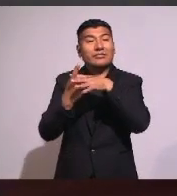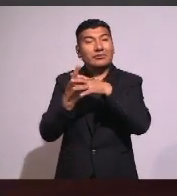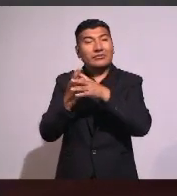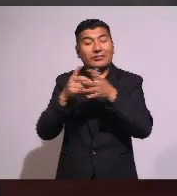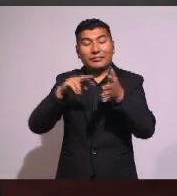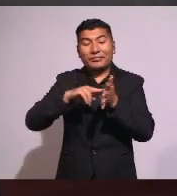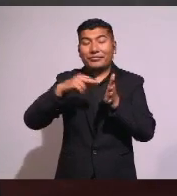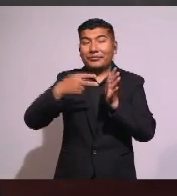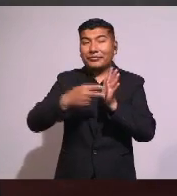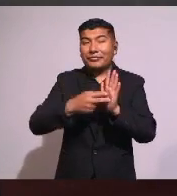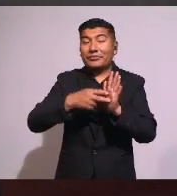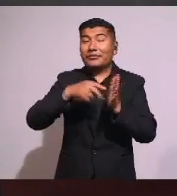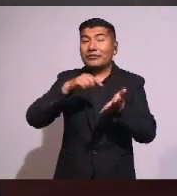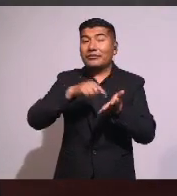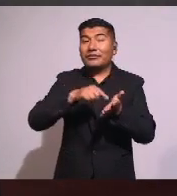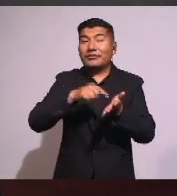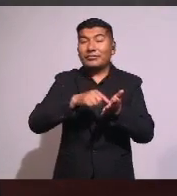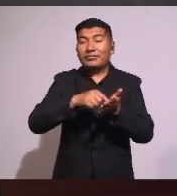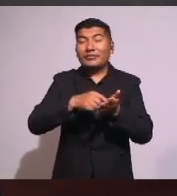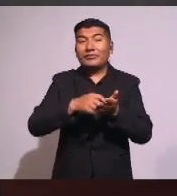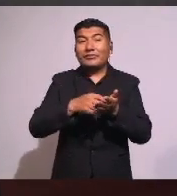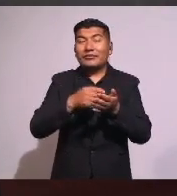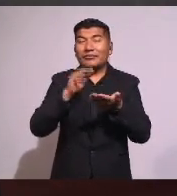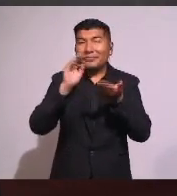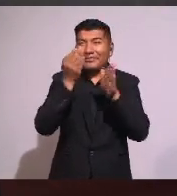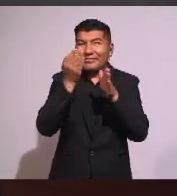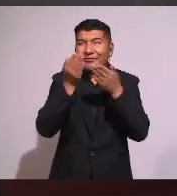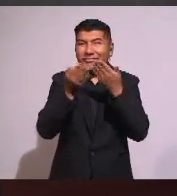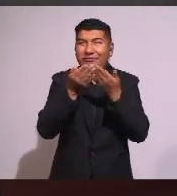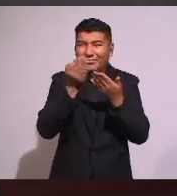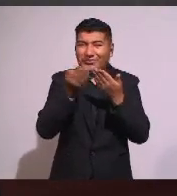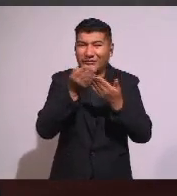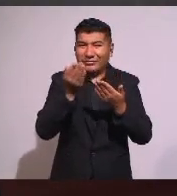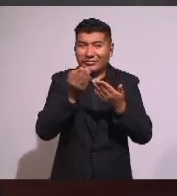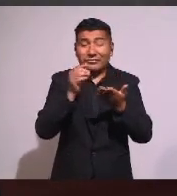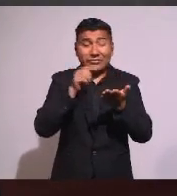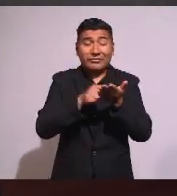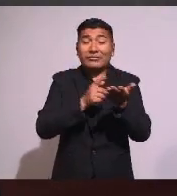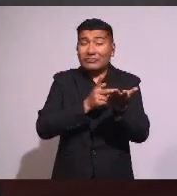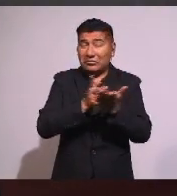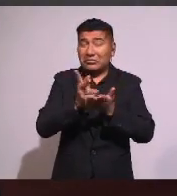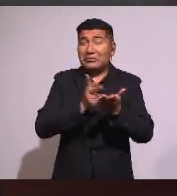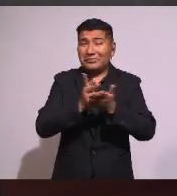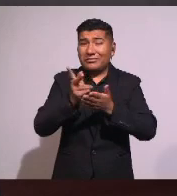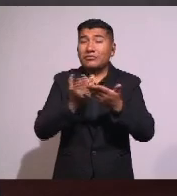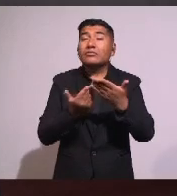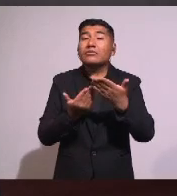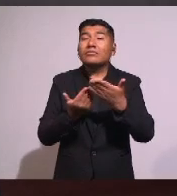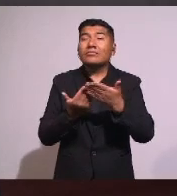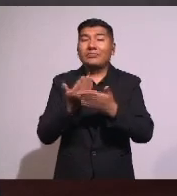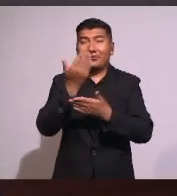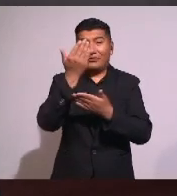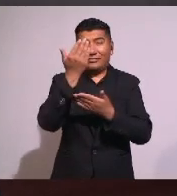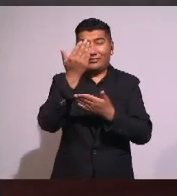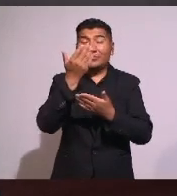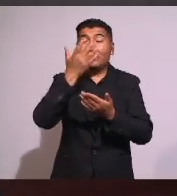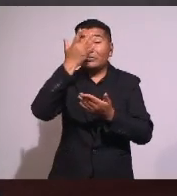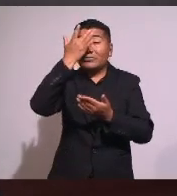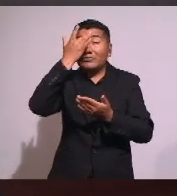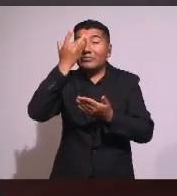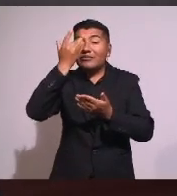el significado de este gesto sencillo es verdaderamente nuevo,